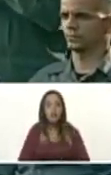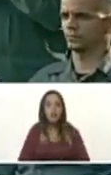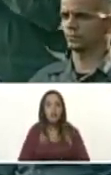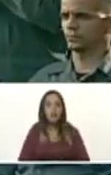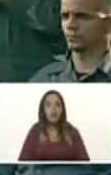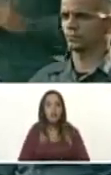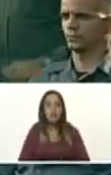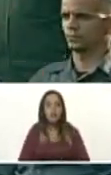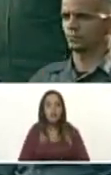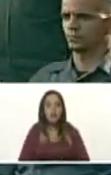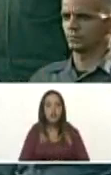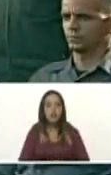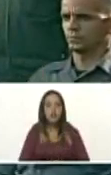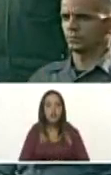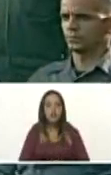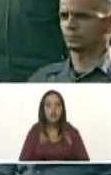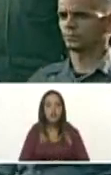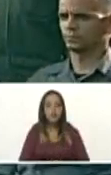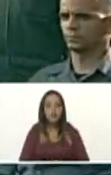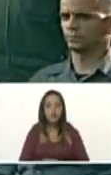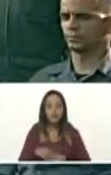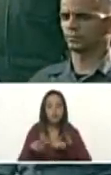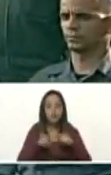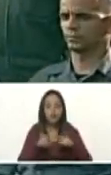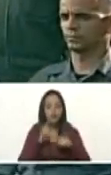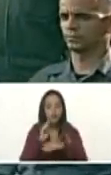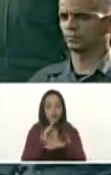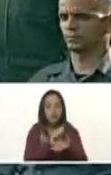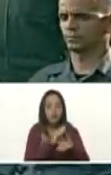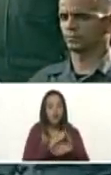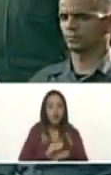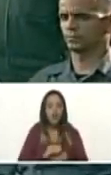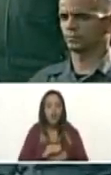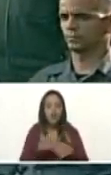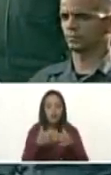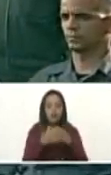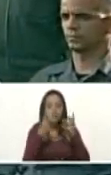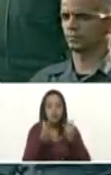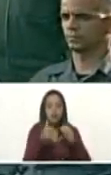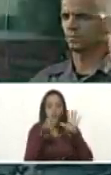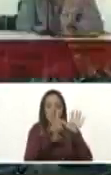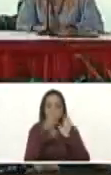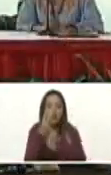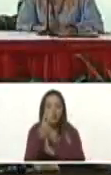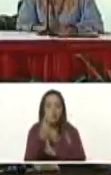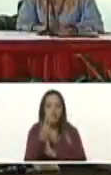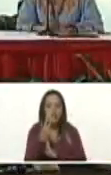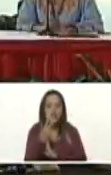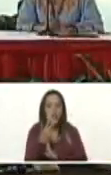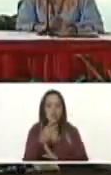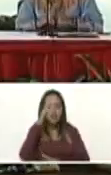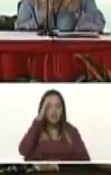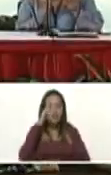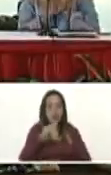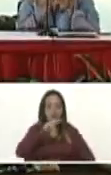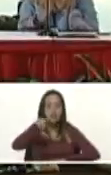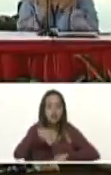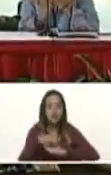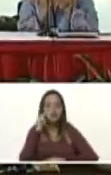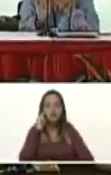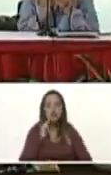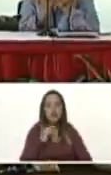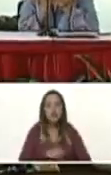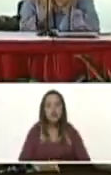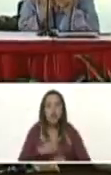Cepeda, comandante del comando número 62 de la Guardia Nacional Bolivariana. Un aplauso a la Unión